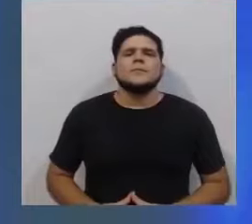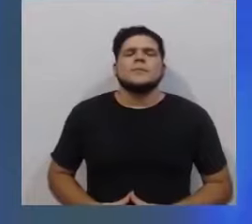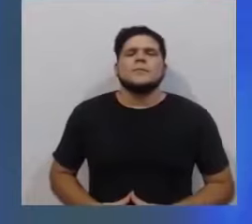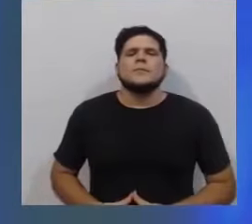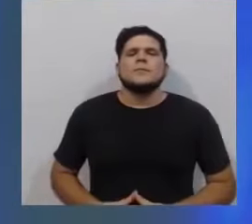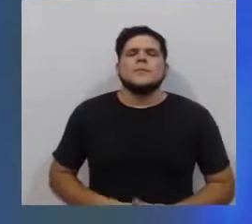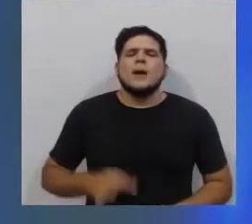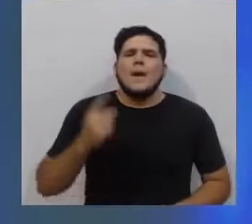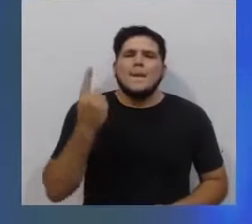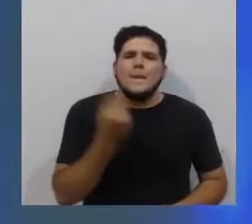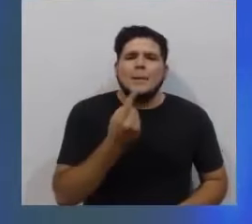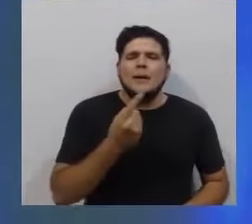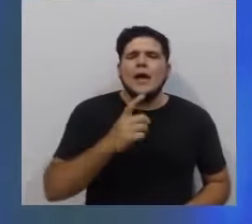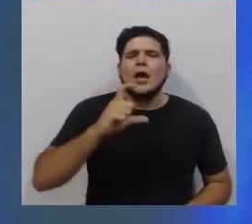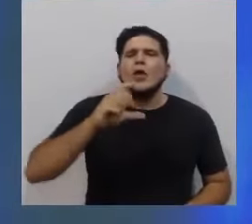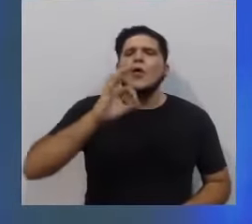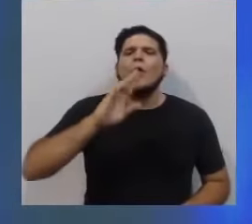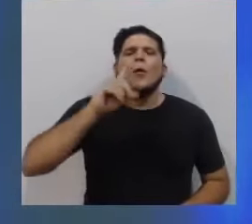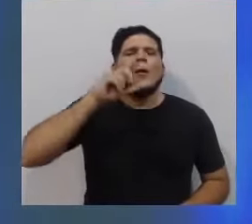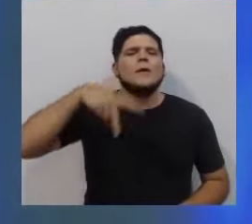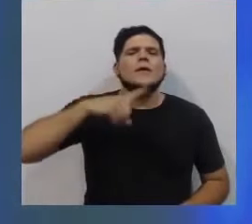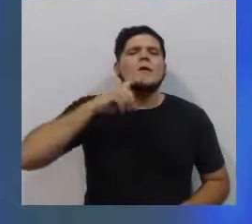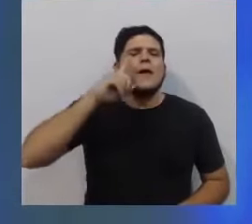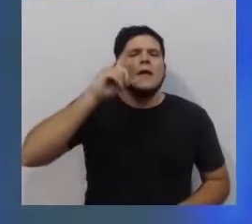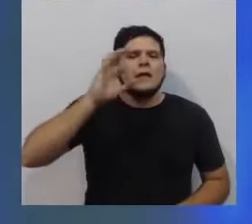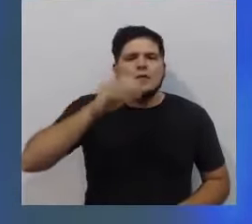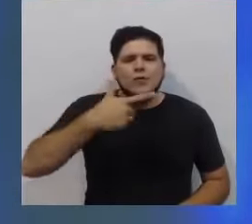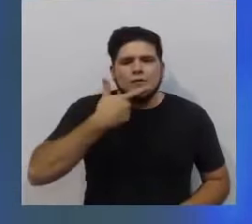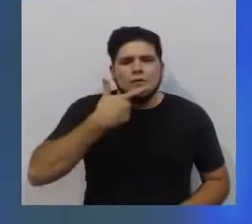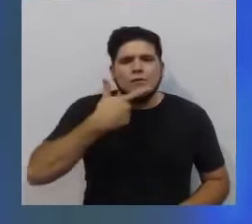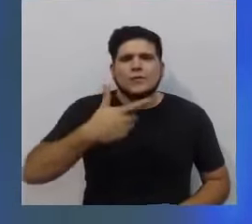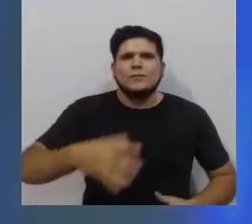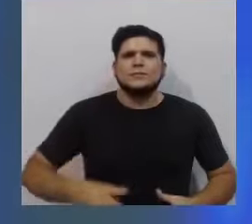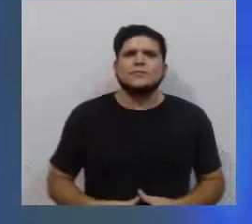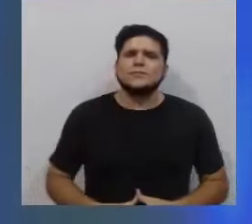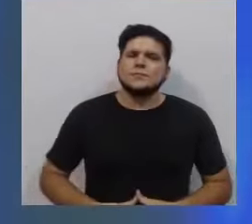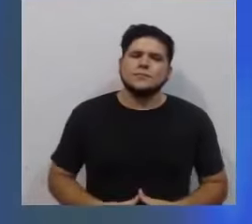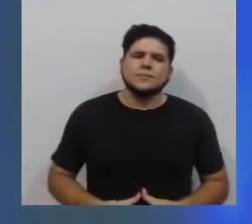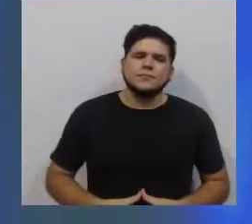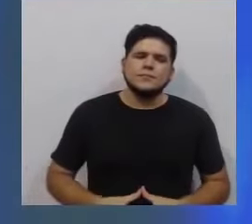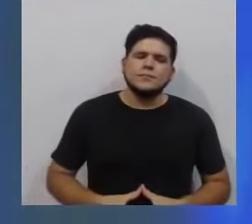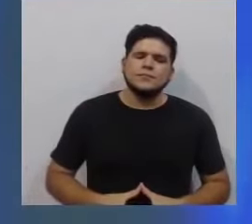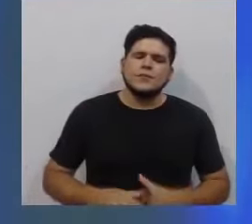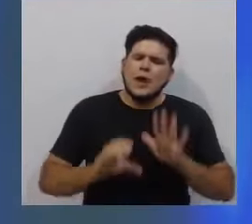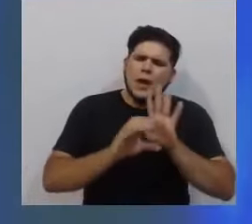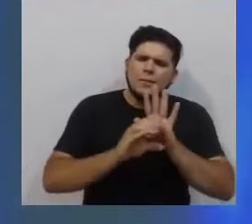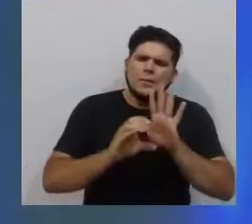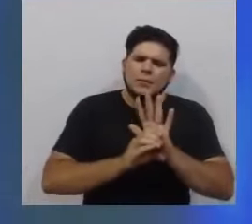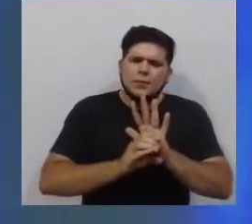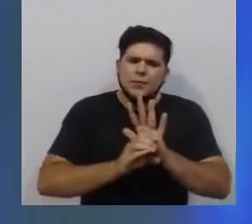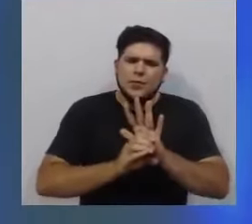como hijos de dios no solamente tomar en cuenta sino vivirlo saberlo y pablo enseña y dice